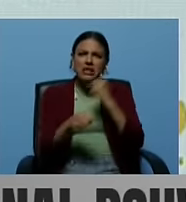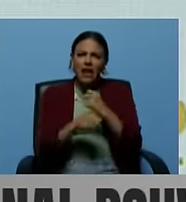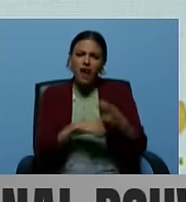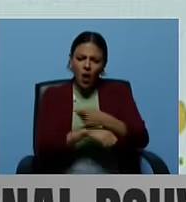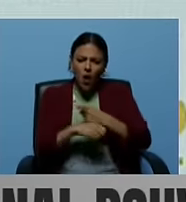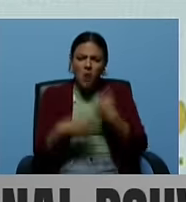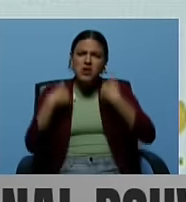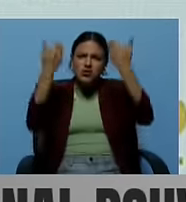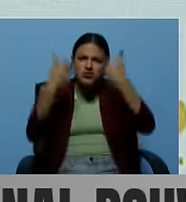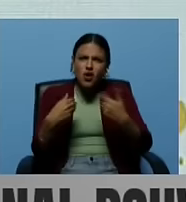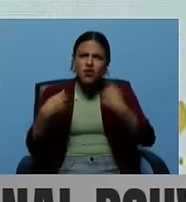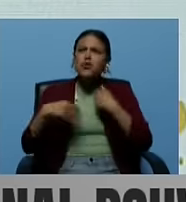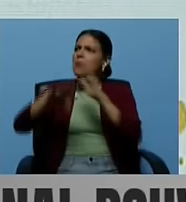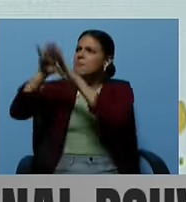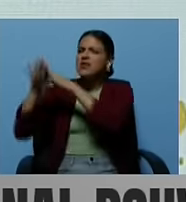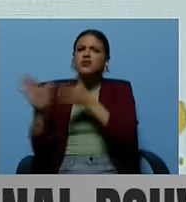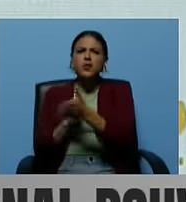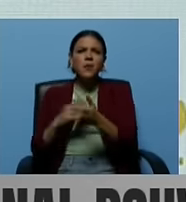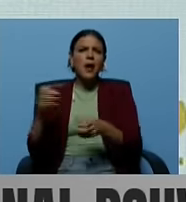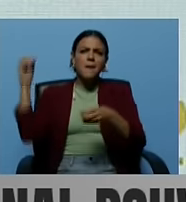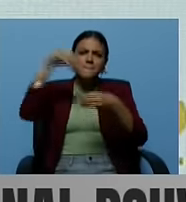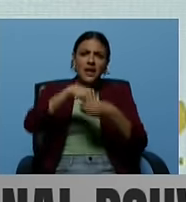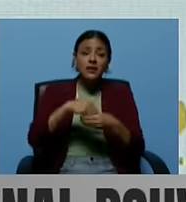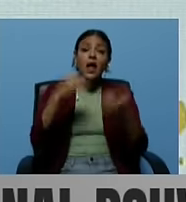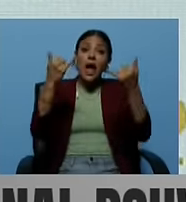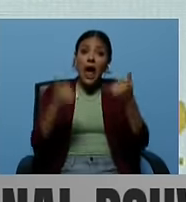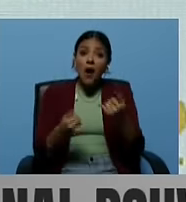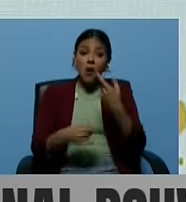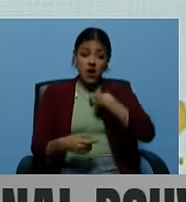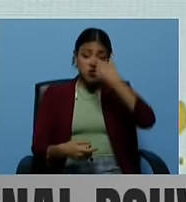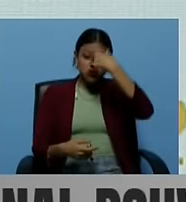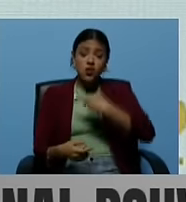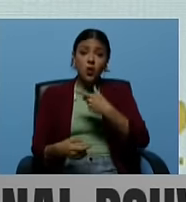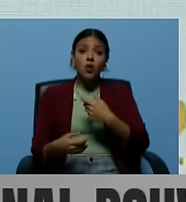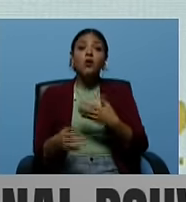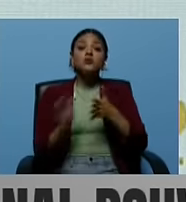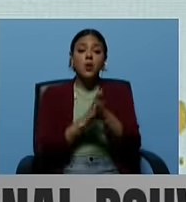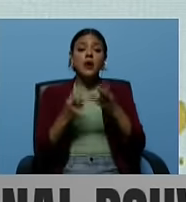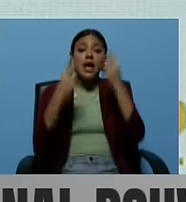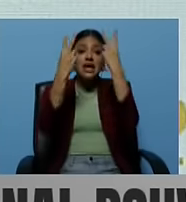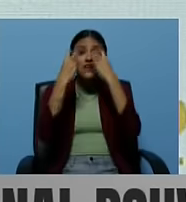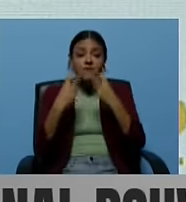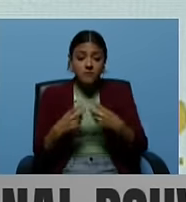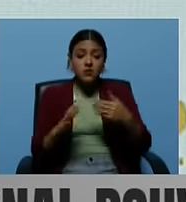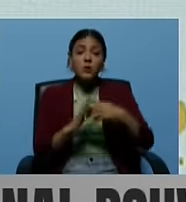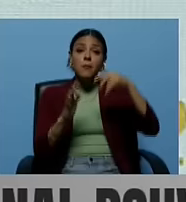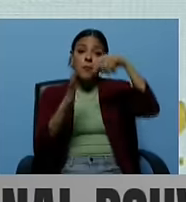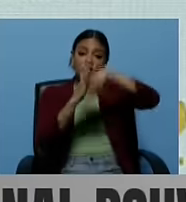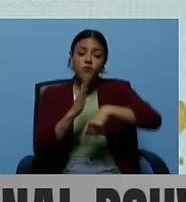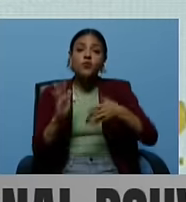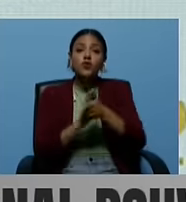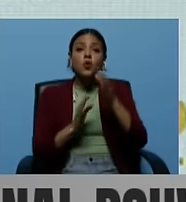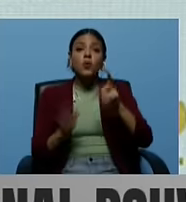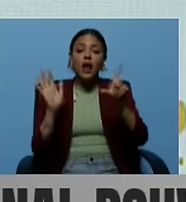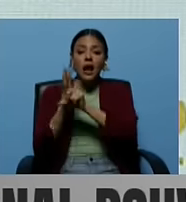Ahora él está intervenido judicialmente, y que vaya a